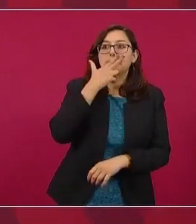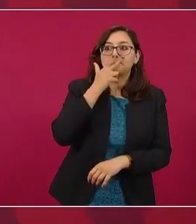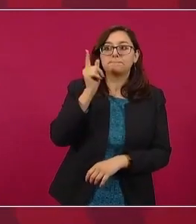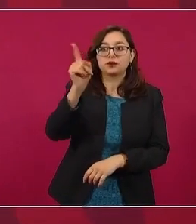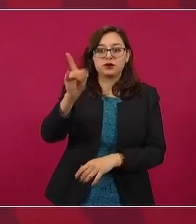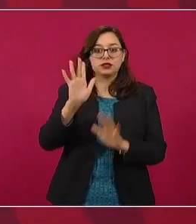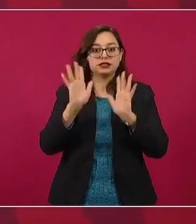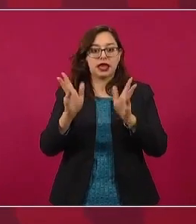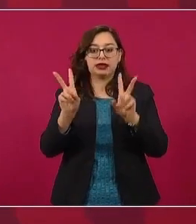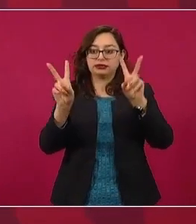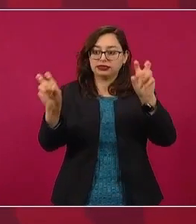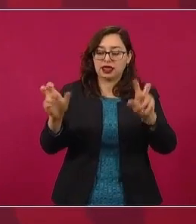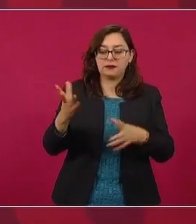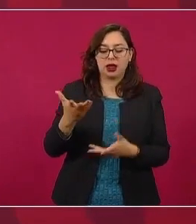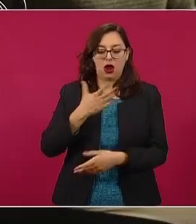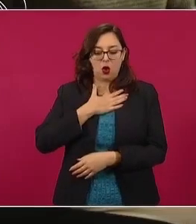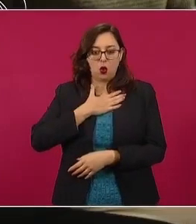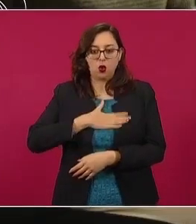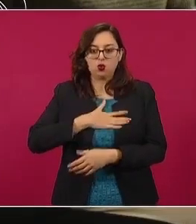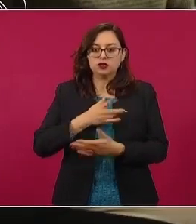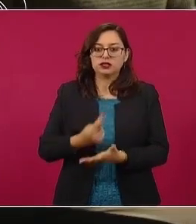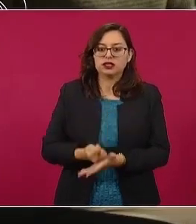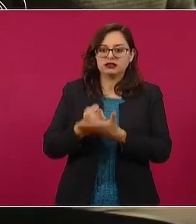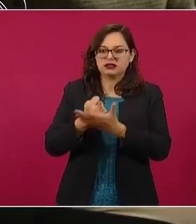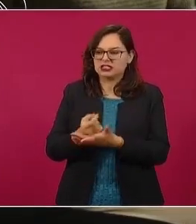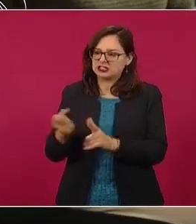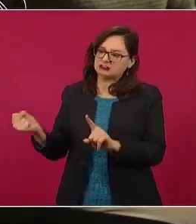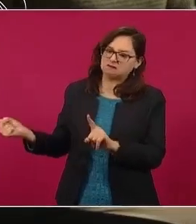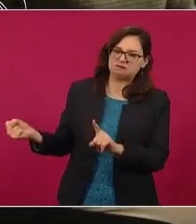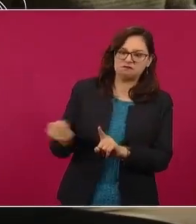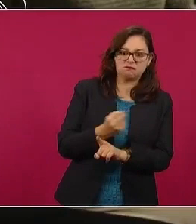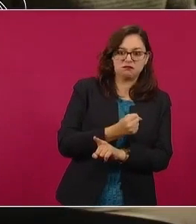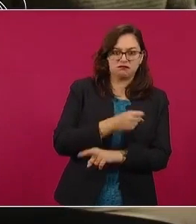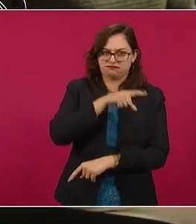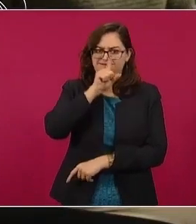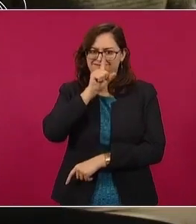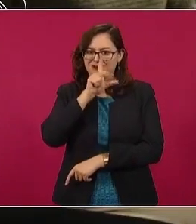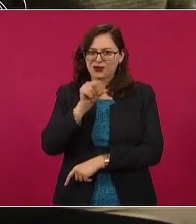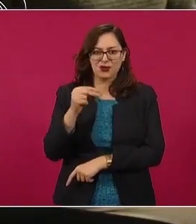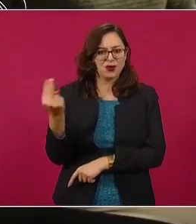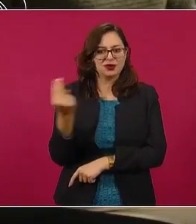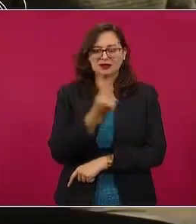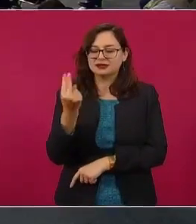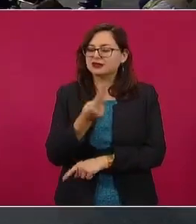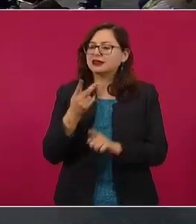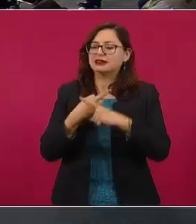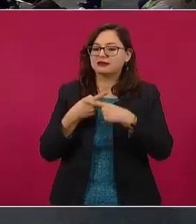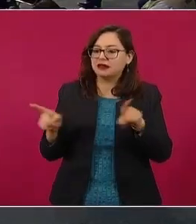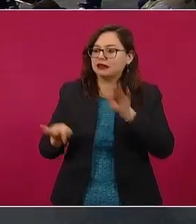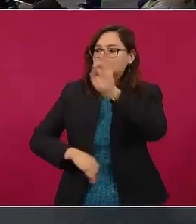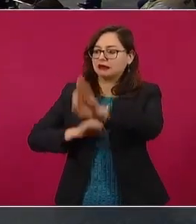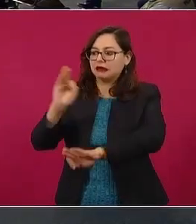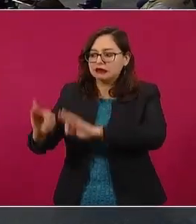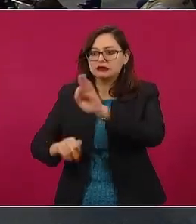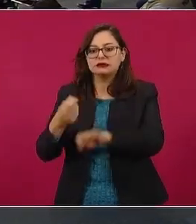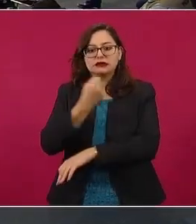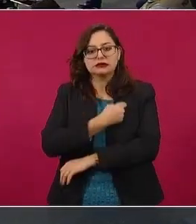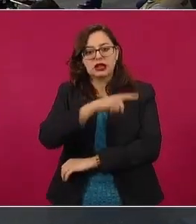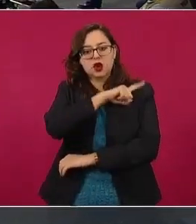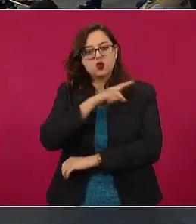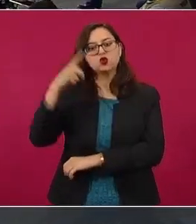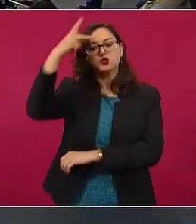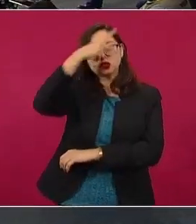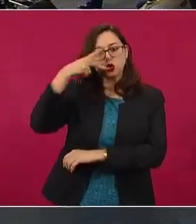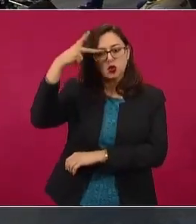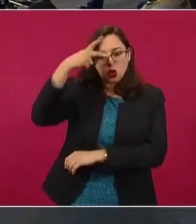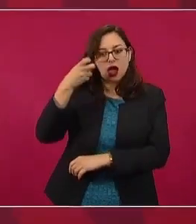penas corporales con la atención a través del sistema de salud pública. Entonces, sí se está avanzando en la atención,